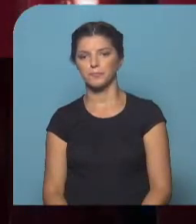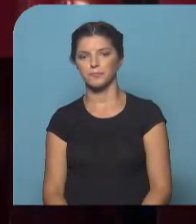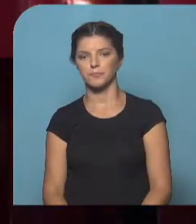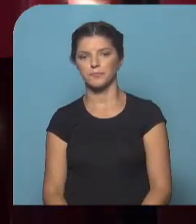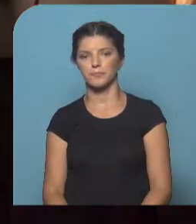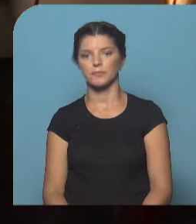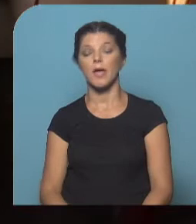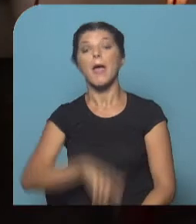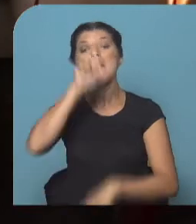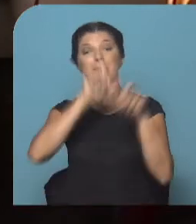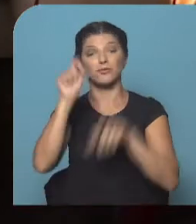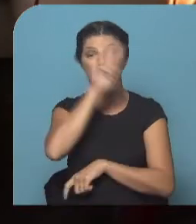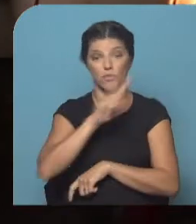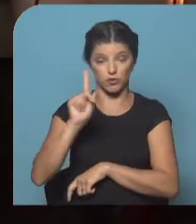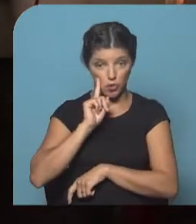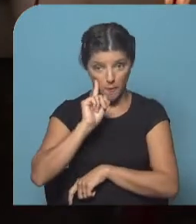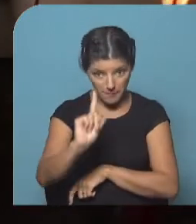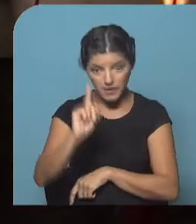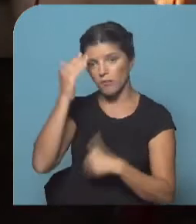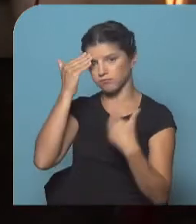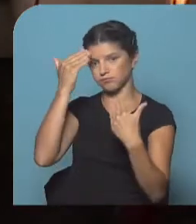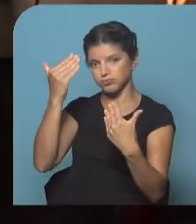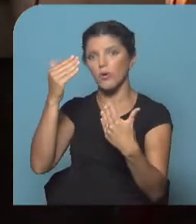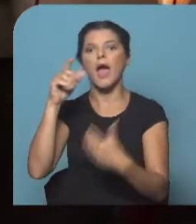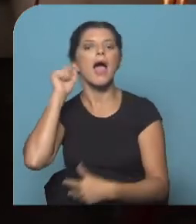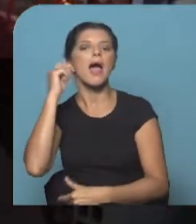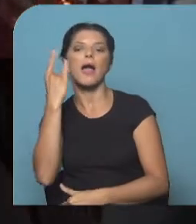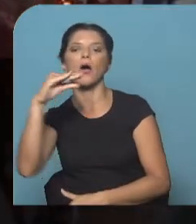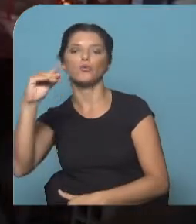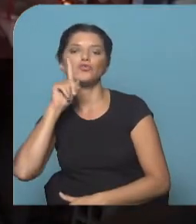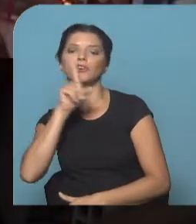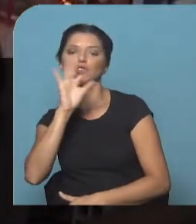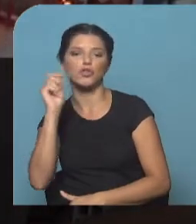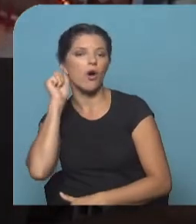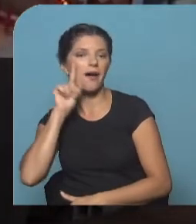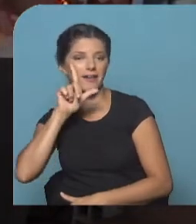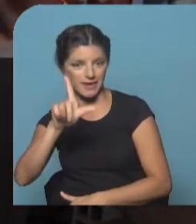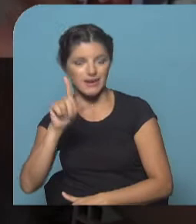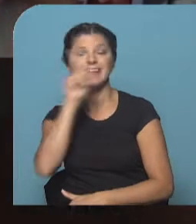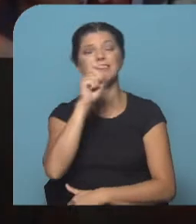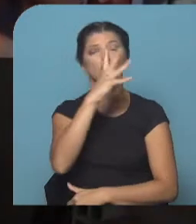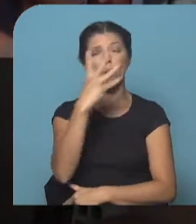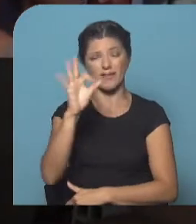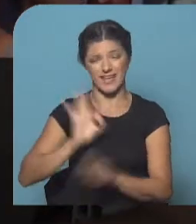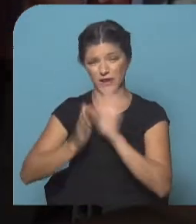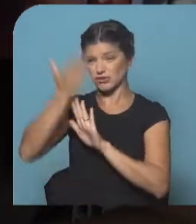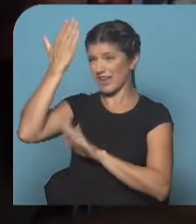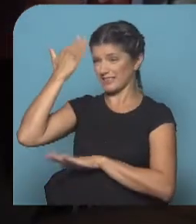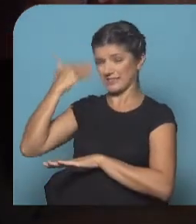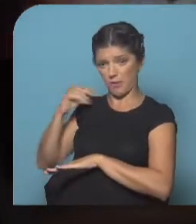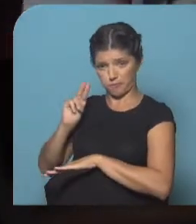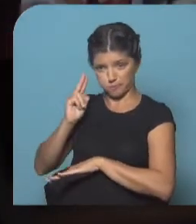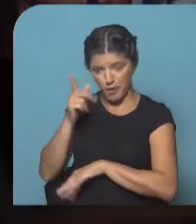200.000 fieles por el Gauchito Gil. A 140 años de su muerte se concretó la peregrinación al santuario de la